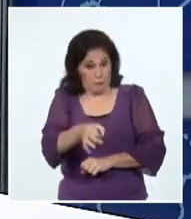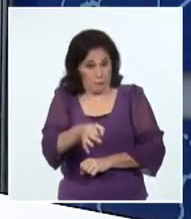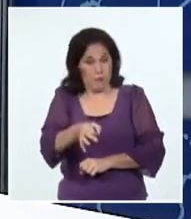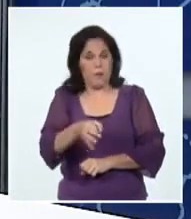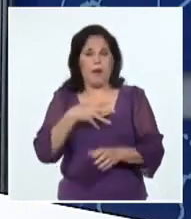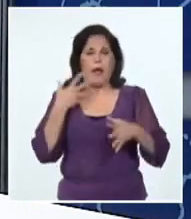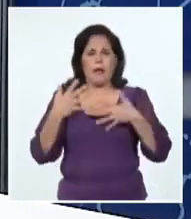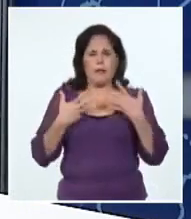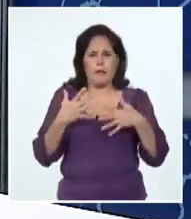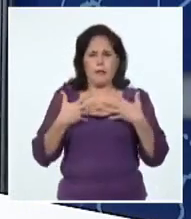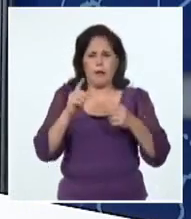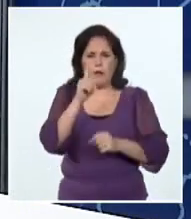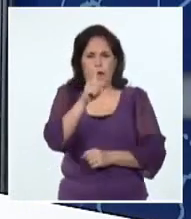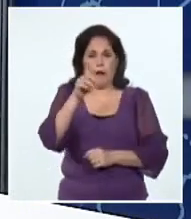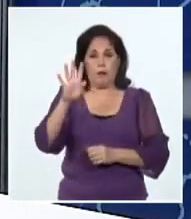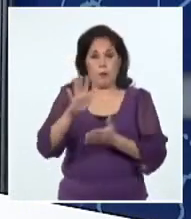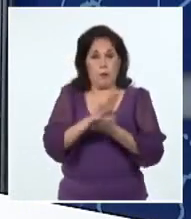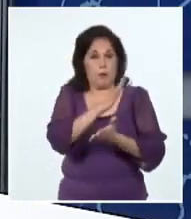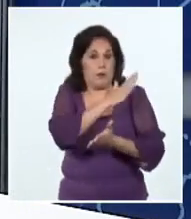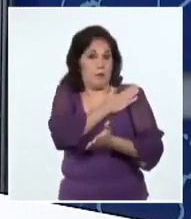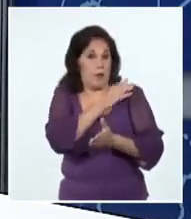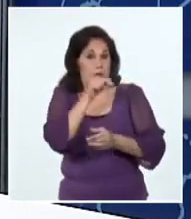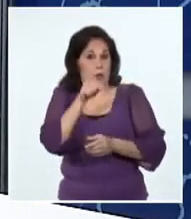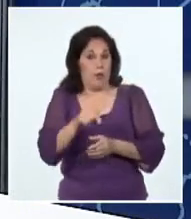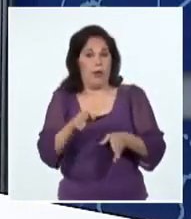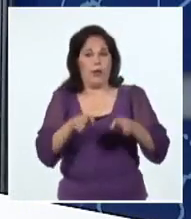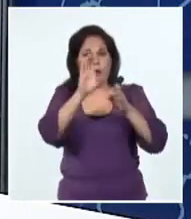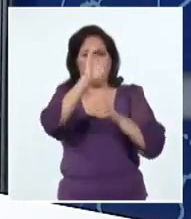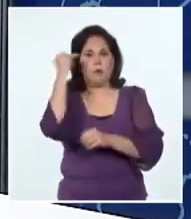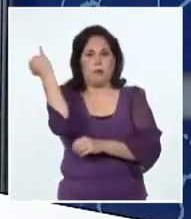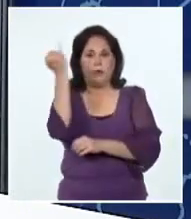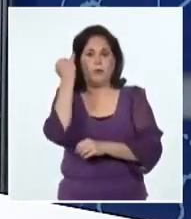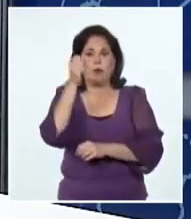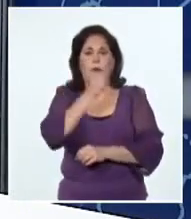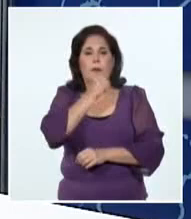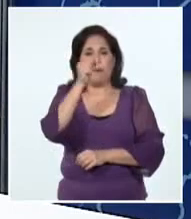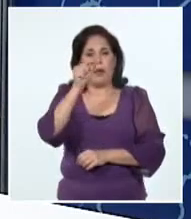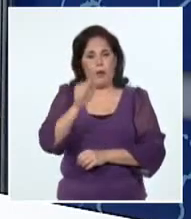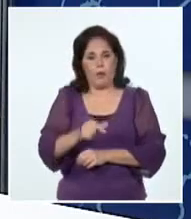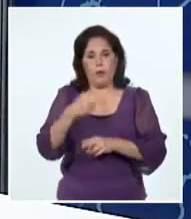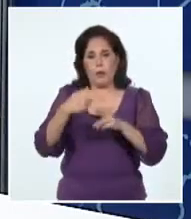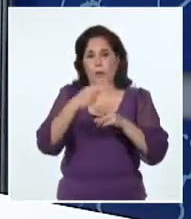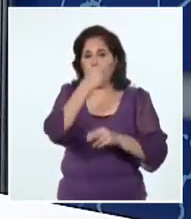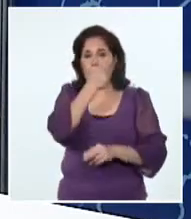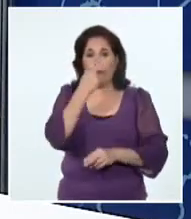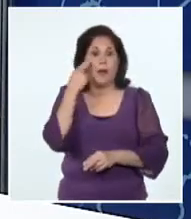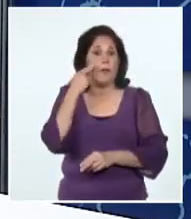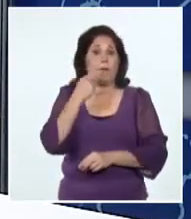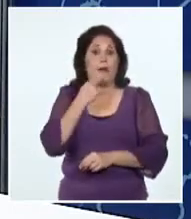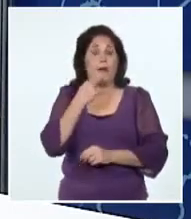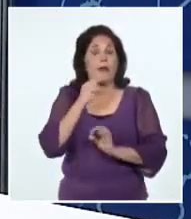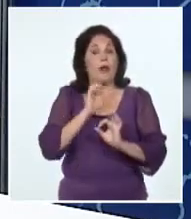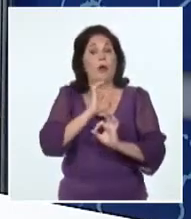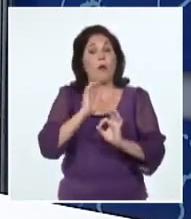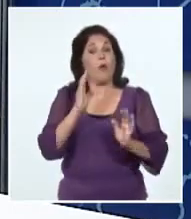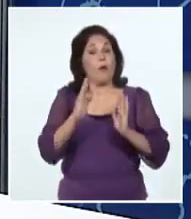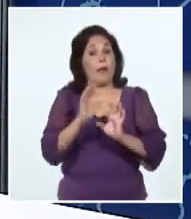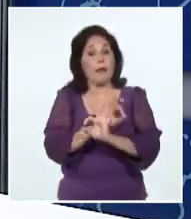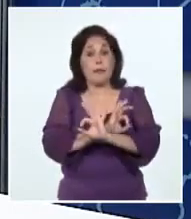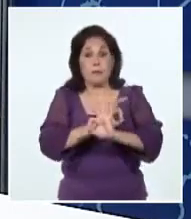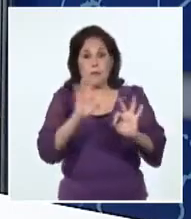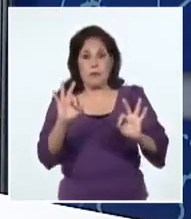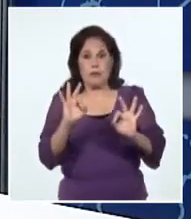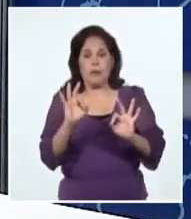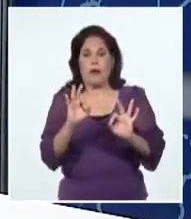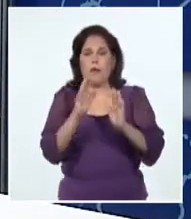de las actividades por el 14 de marzo, sesionó en el Instituto Internacional de Periodismo José Martí una jornada especial sobre los modelos de